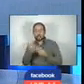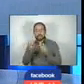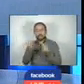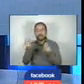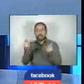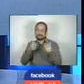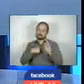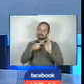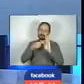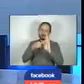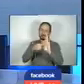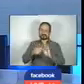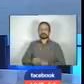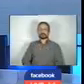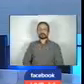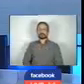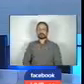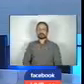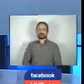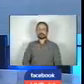Observatorio Vial del BMT.